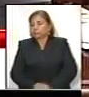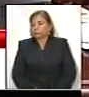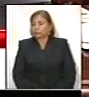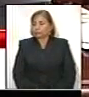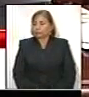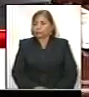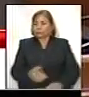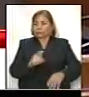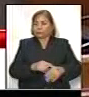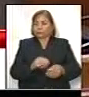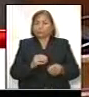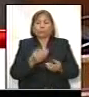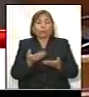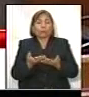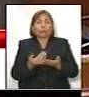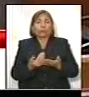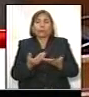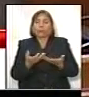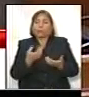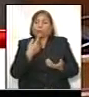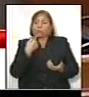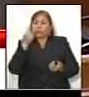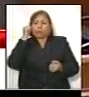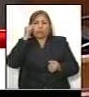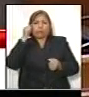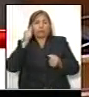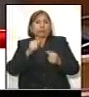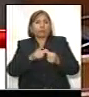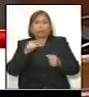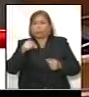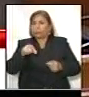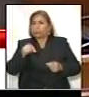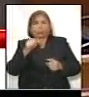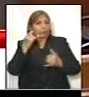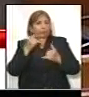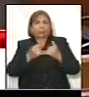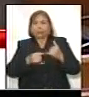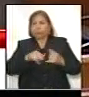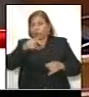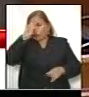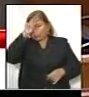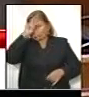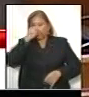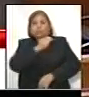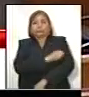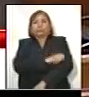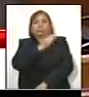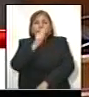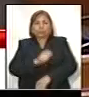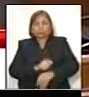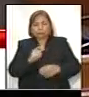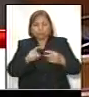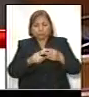Tiempo adicional. Tacna, presidenta, quiero que recuerden que no acaba el Perú, sino en Tacna comienza la patria.